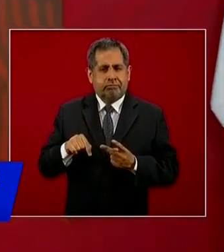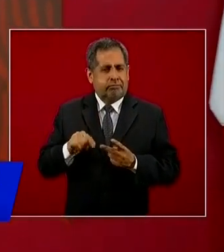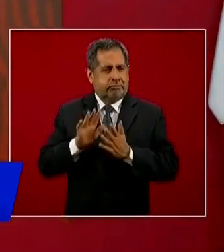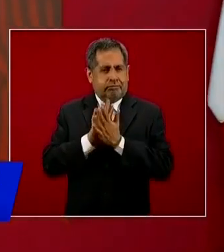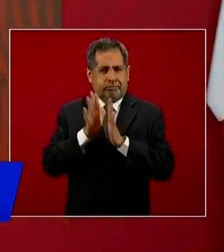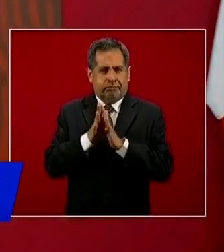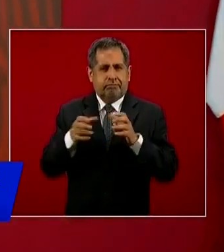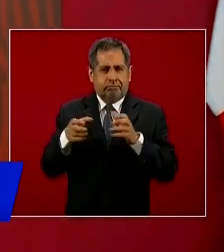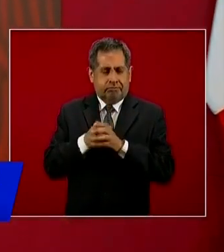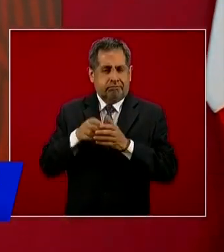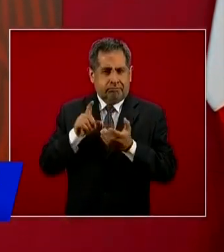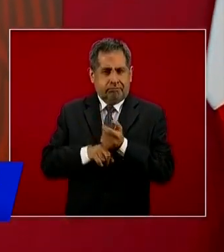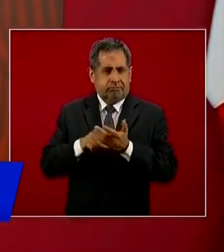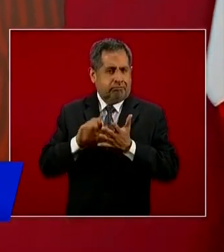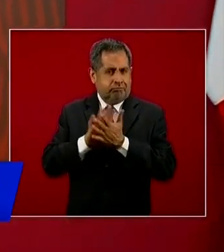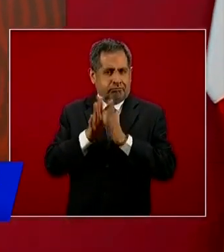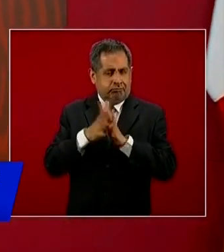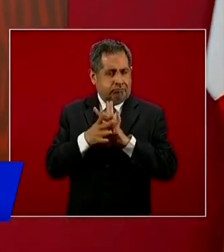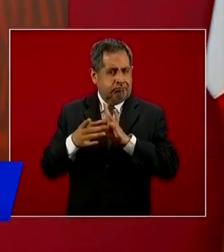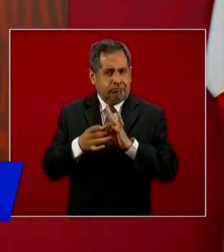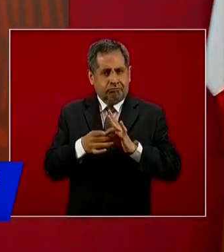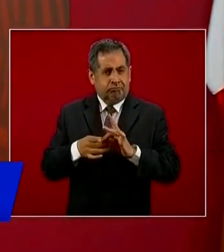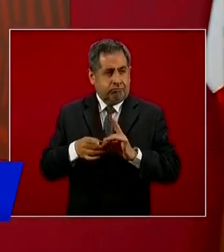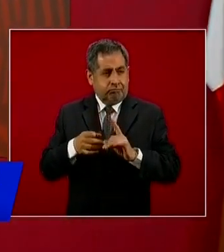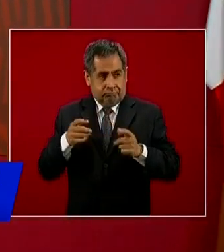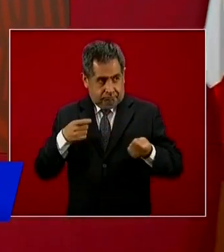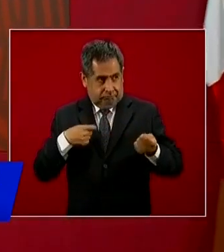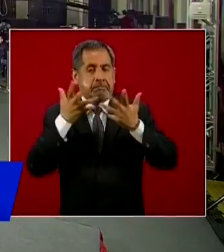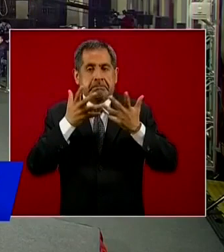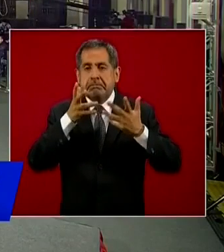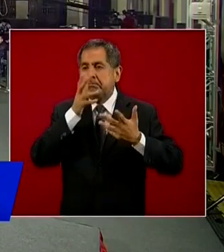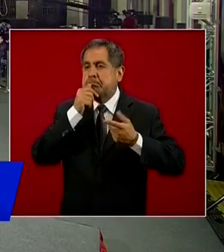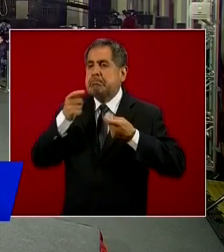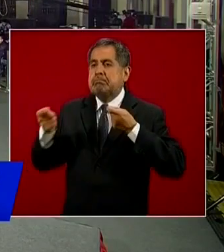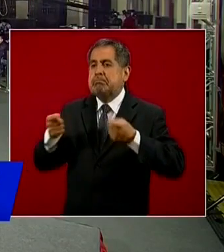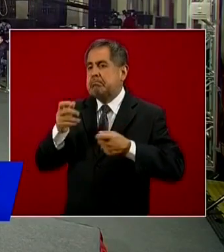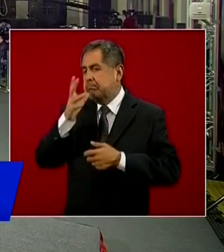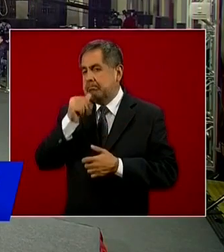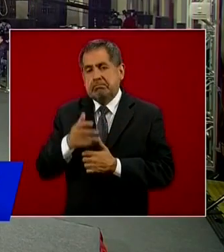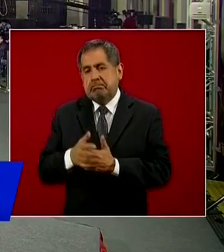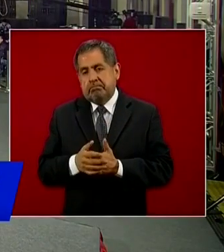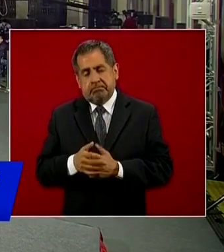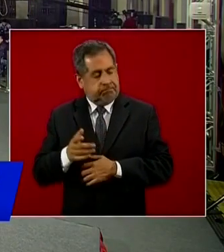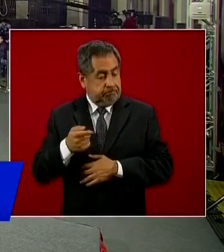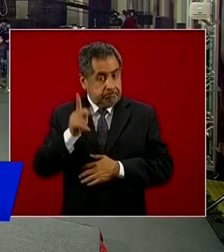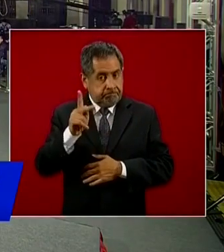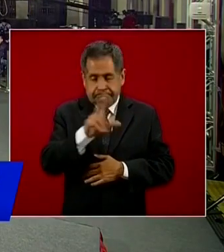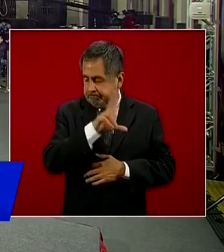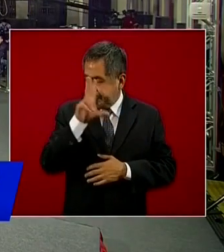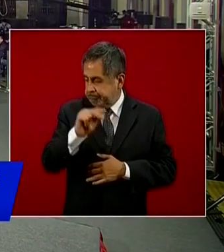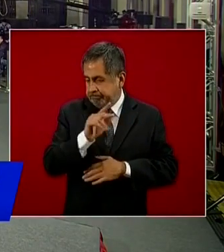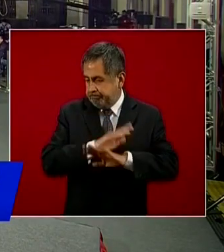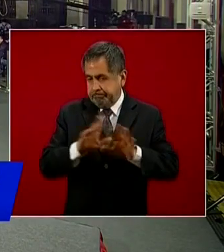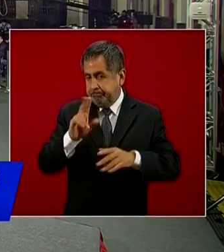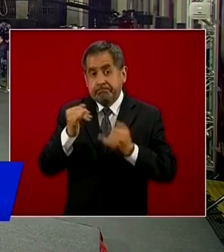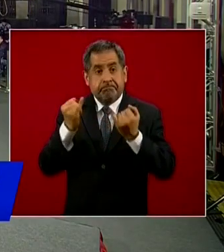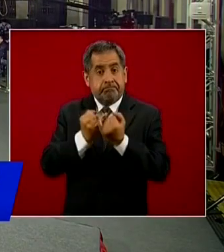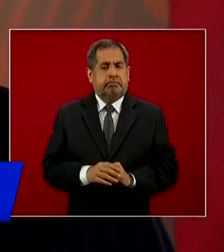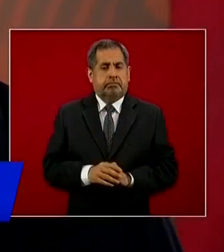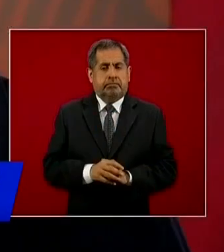banda del crimen organizado. Pero no, ya no es lo de